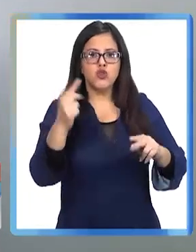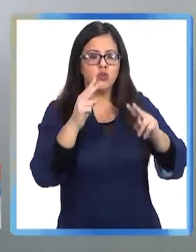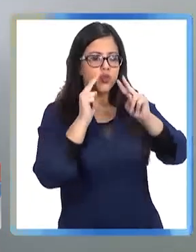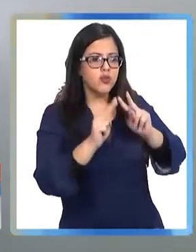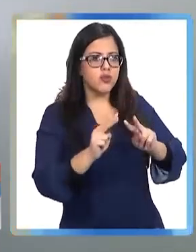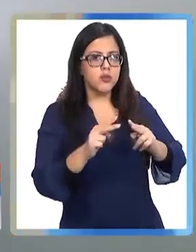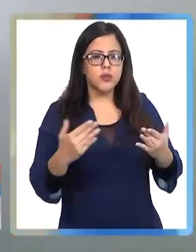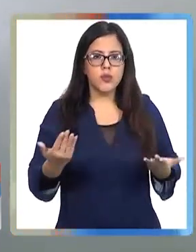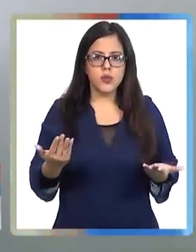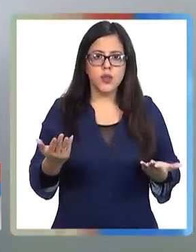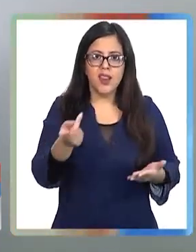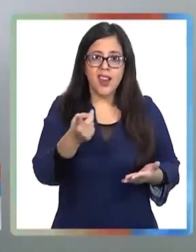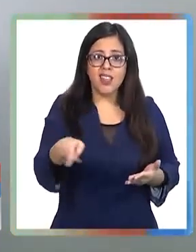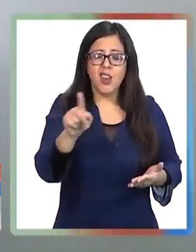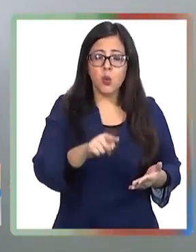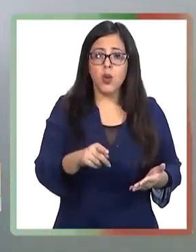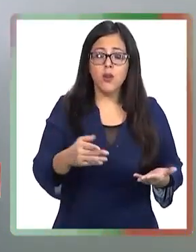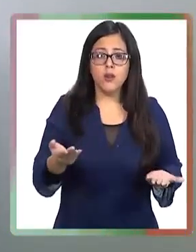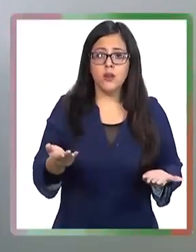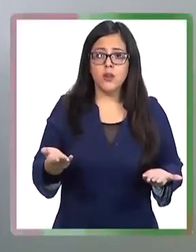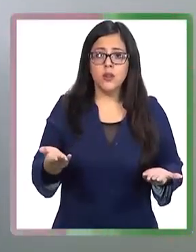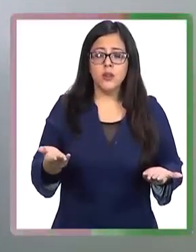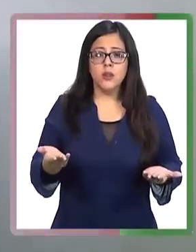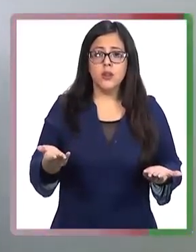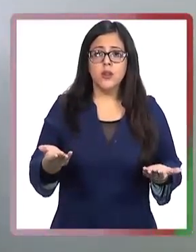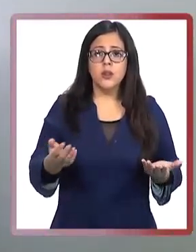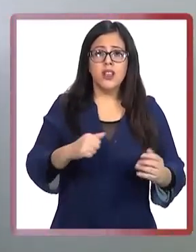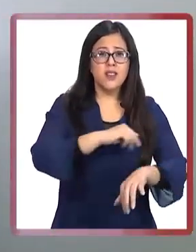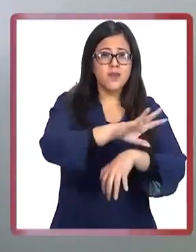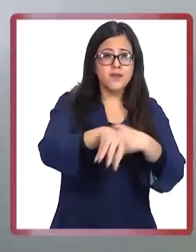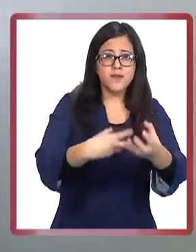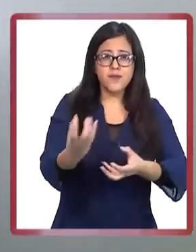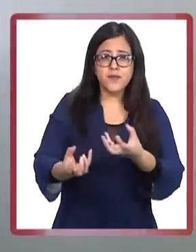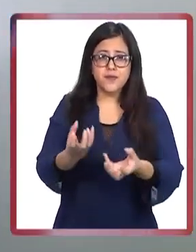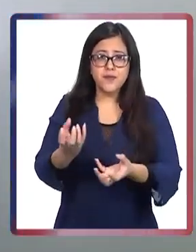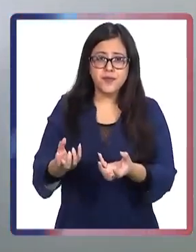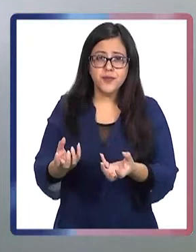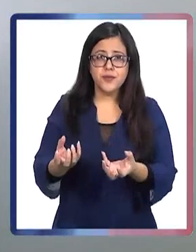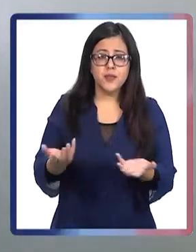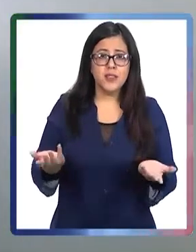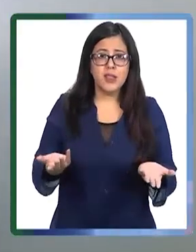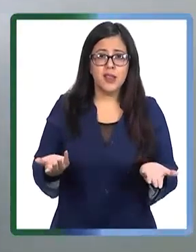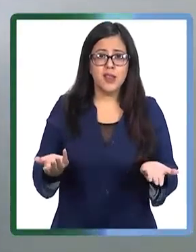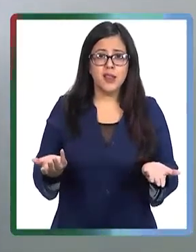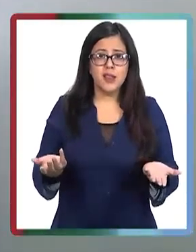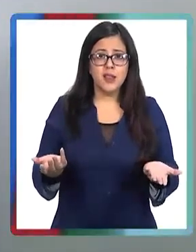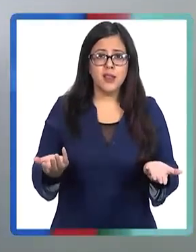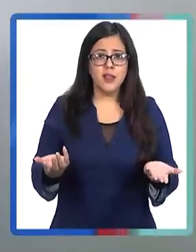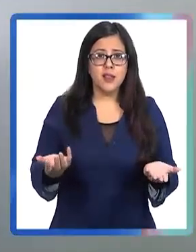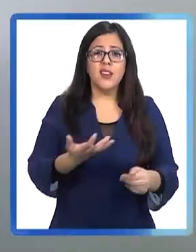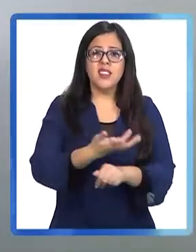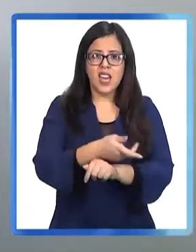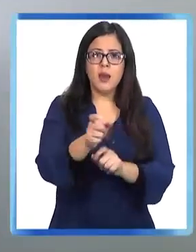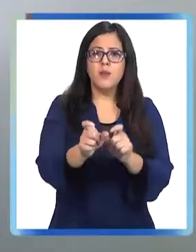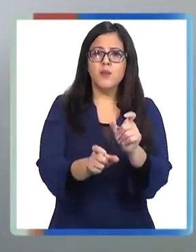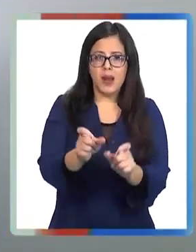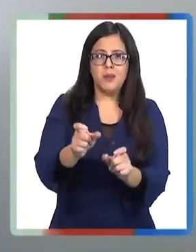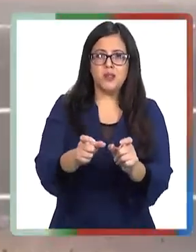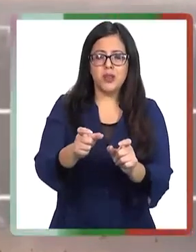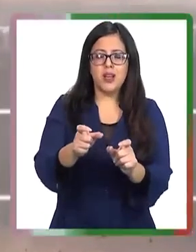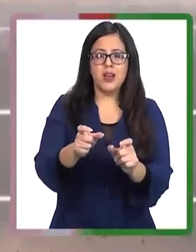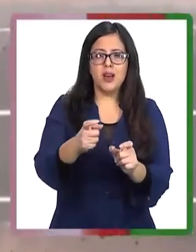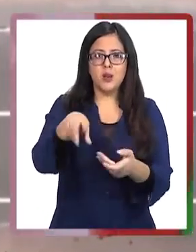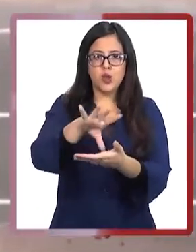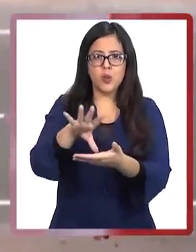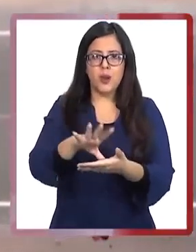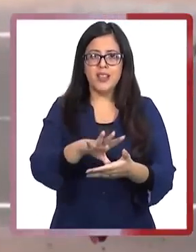hemos visto nuevamente son las barricadas o los bloqueos que generan los